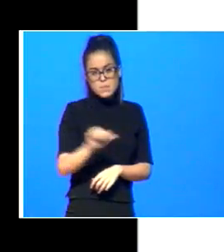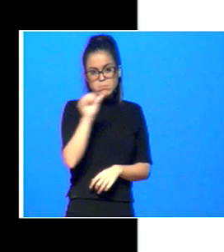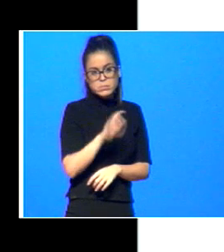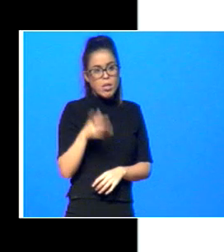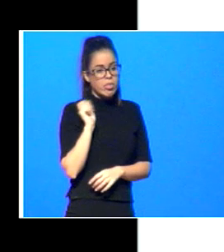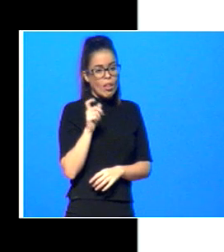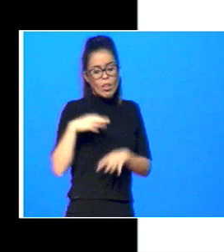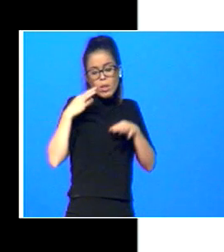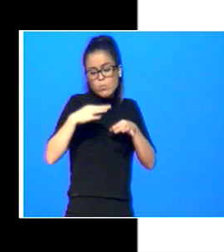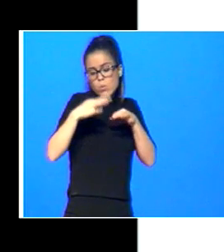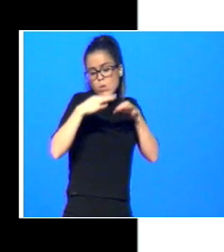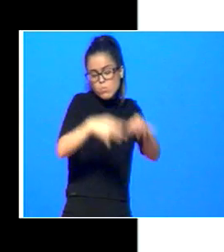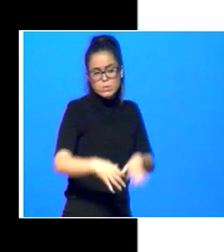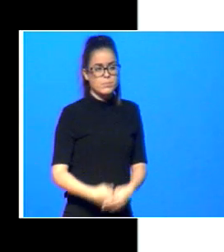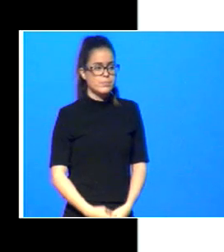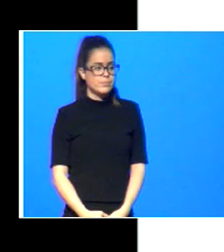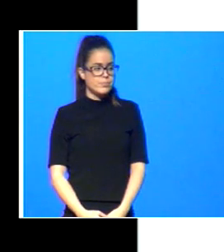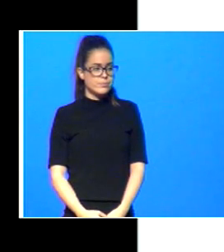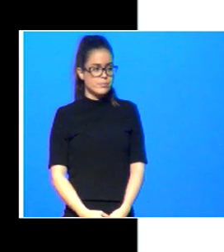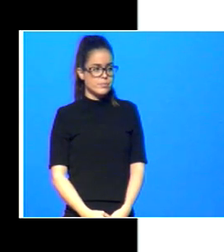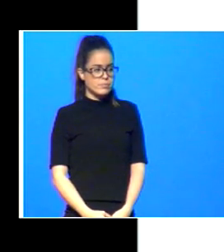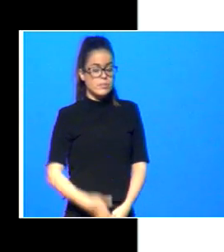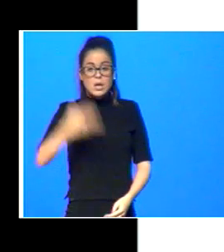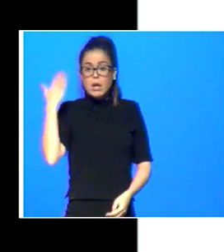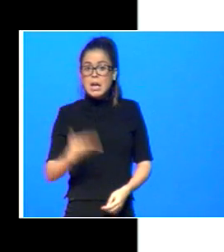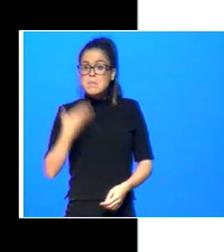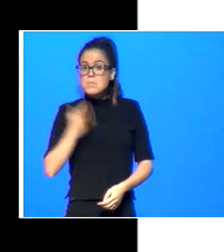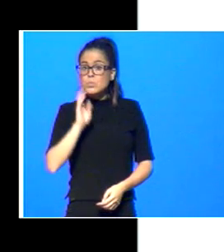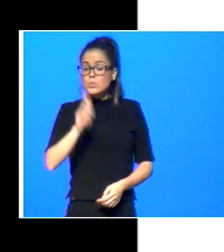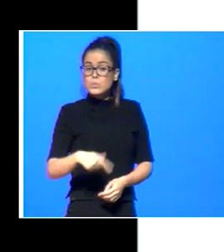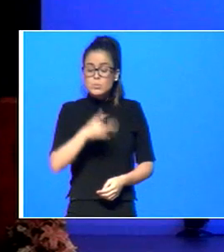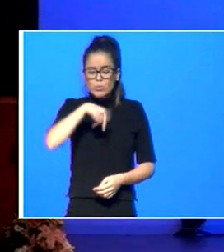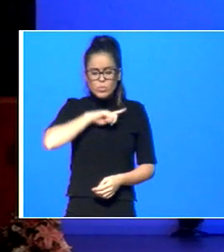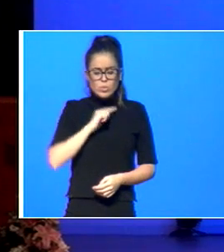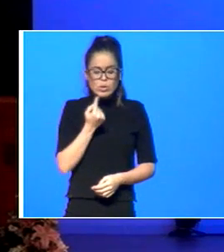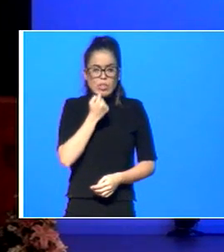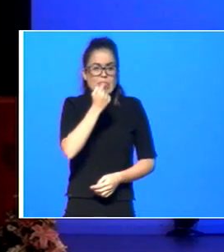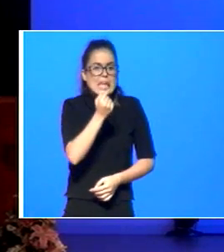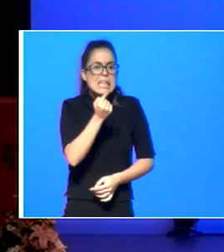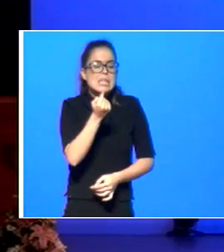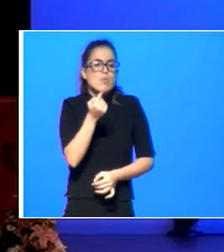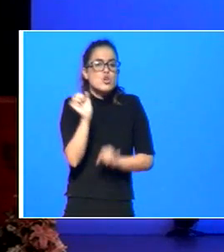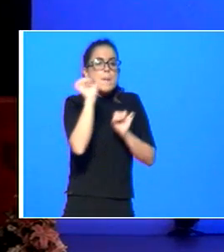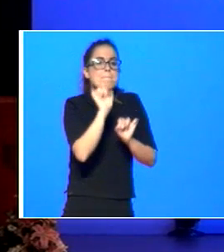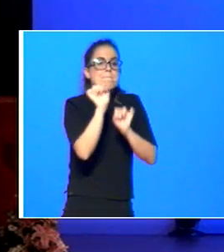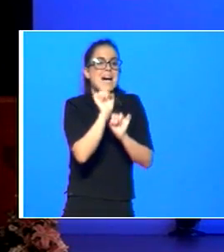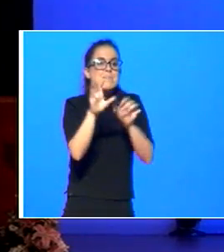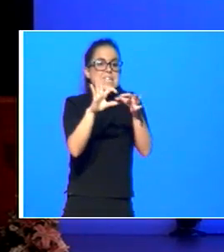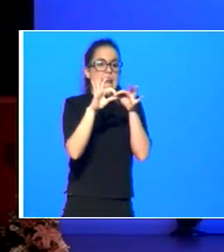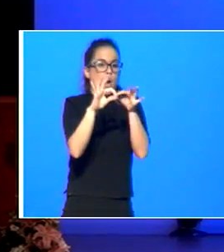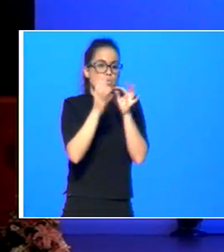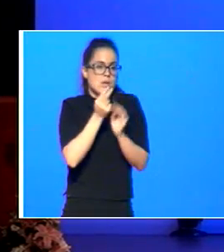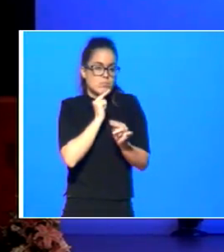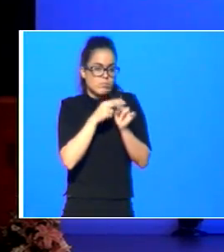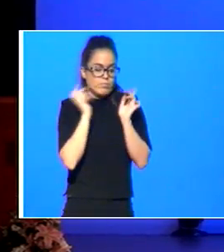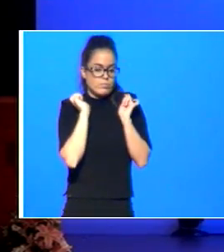dabez horretaz saioak. Garrantzitsua da bebai, guk deitzen dutzagu babes lagunak edo, ez? Hemen aipatu da, ba,